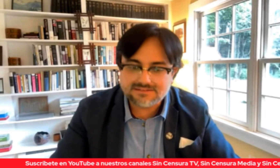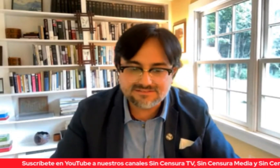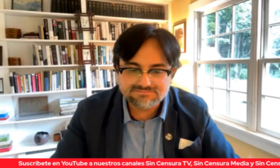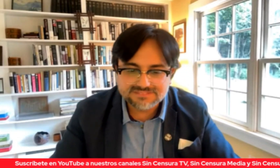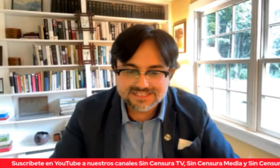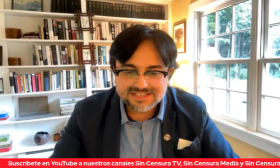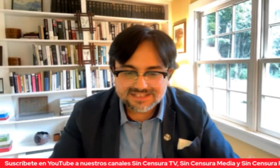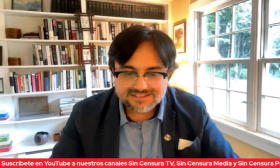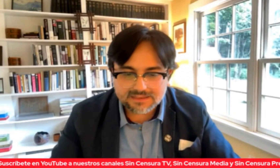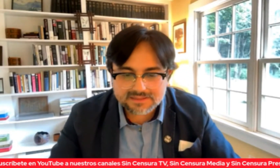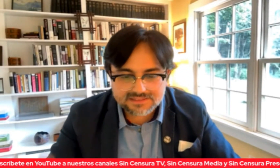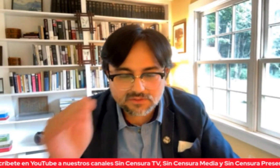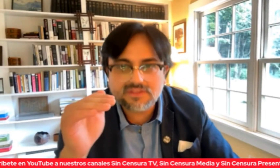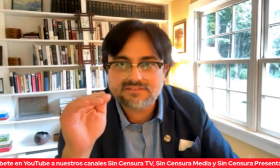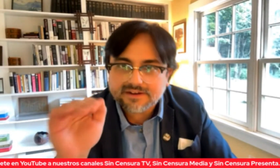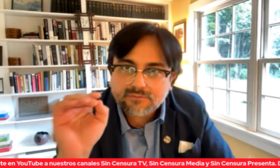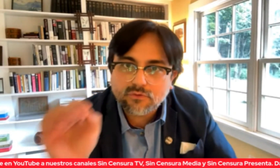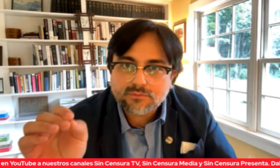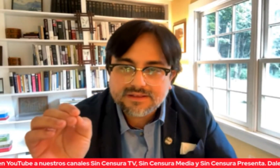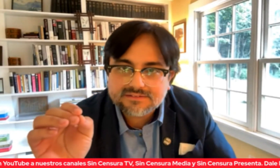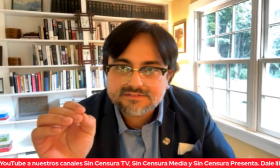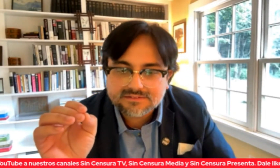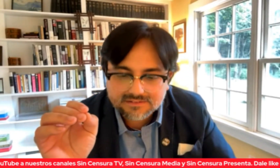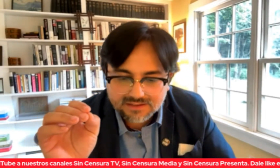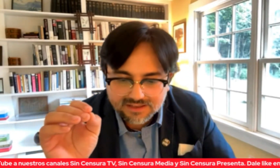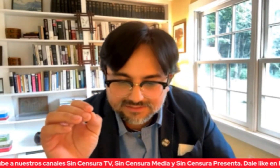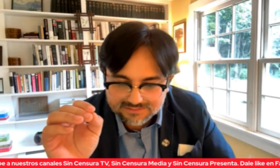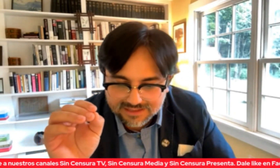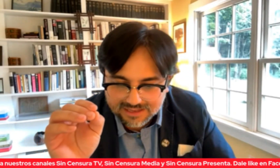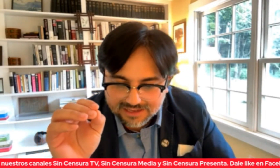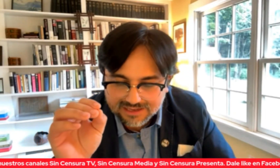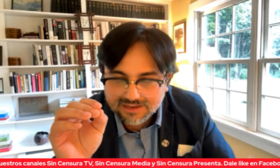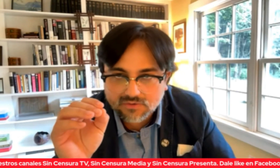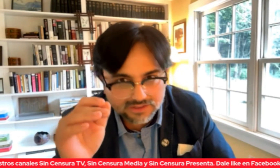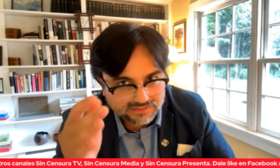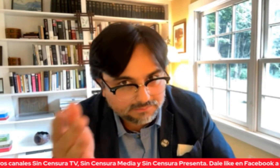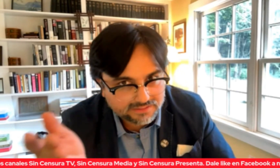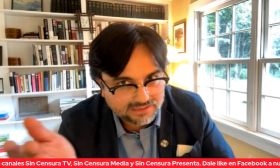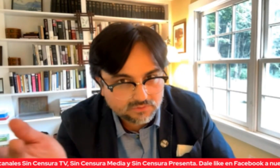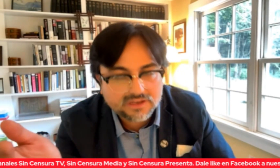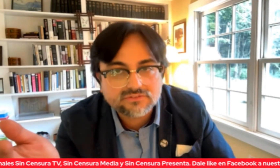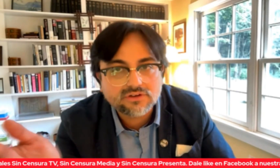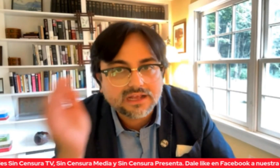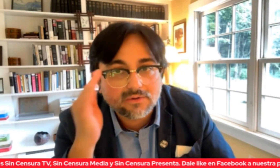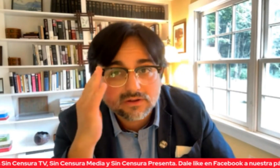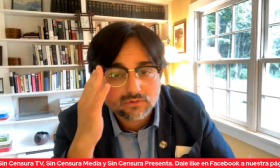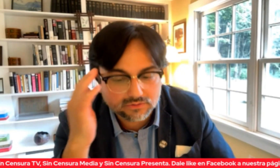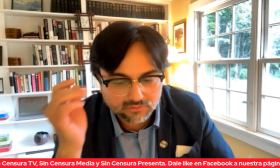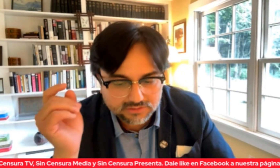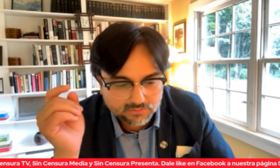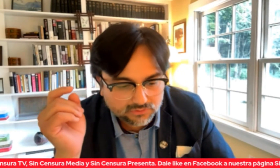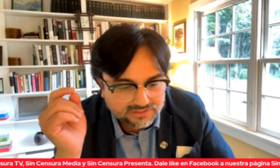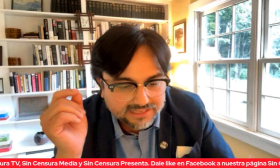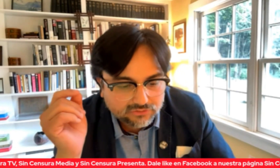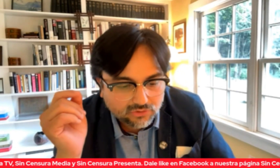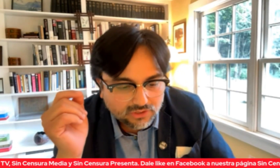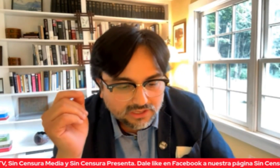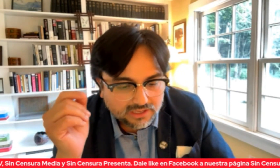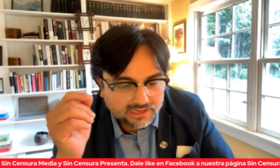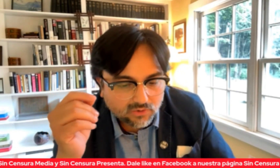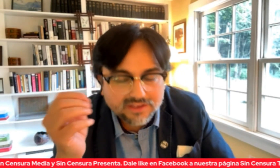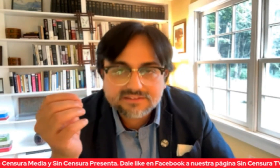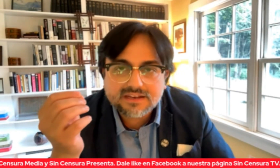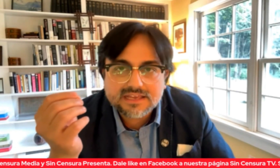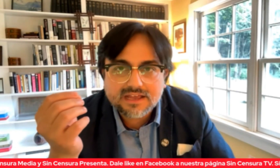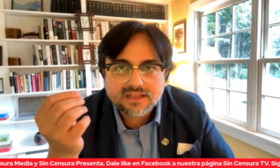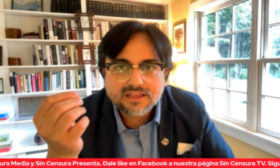razón Amir, ¿no? Se ha metido desde reformas hasta con el tema de la educación, ahora con lo de los libros de texto,